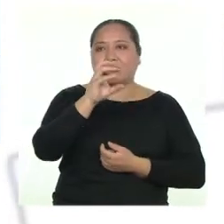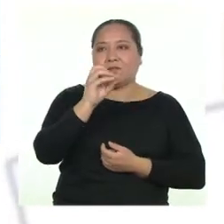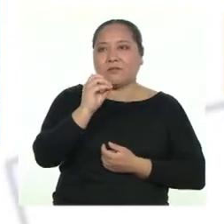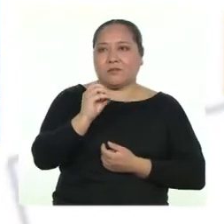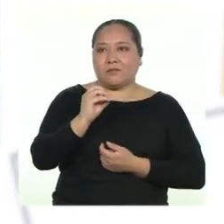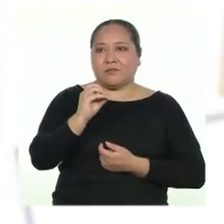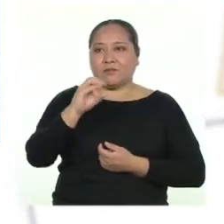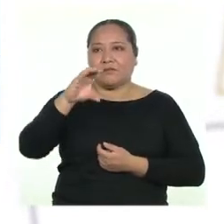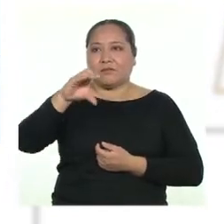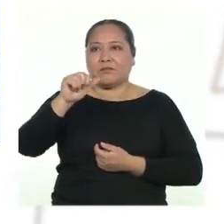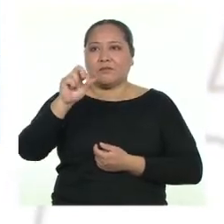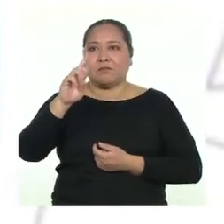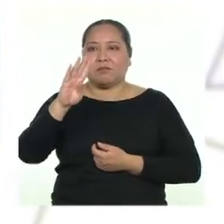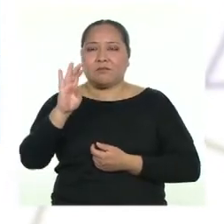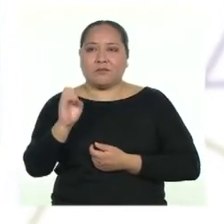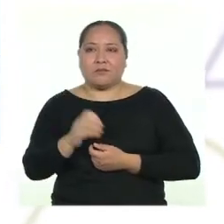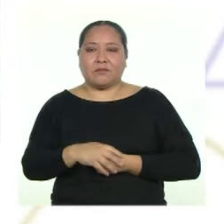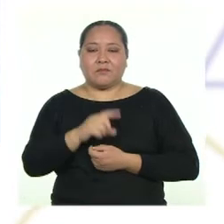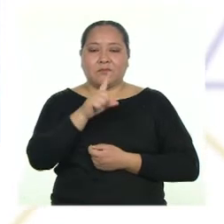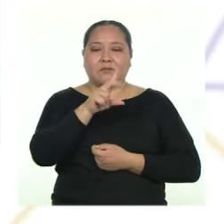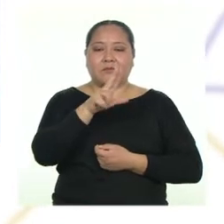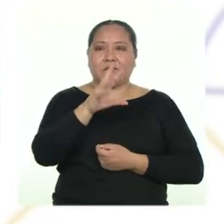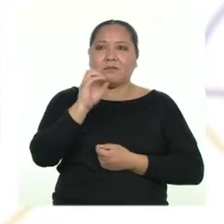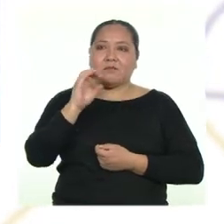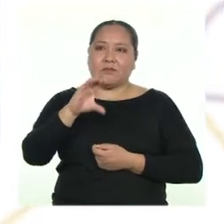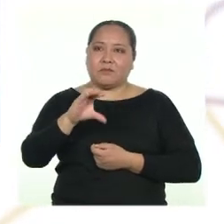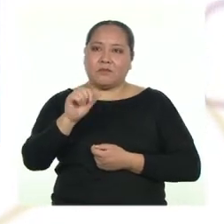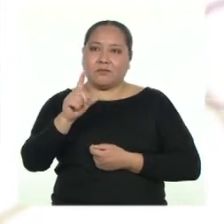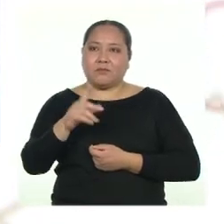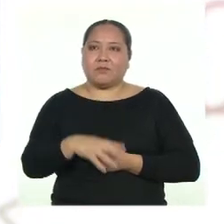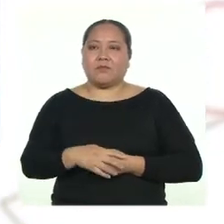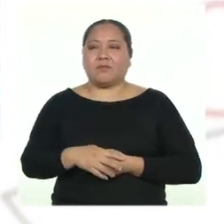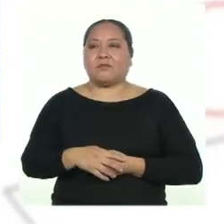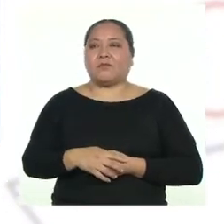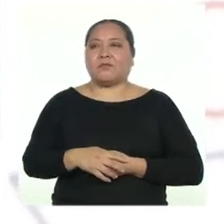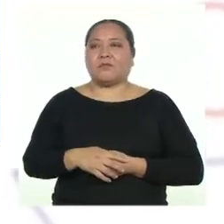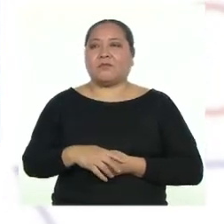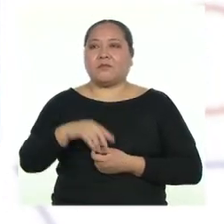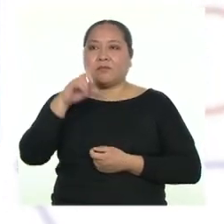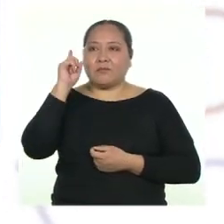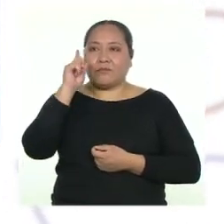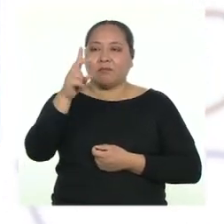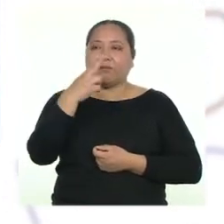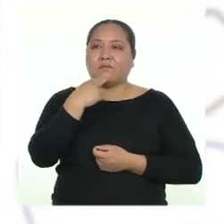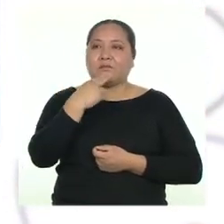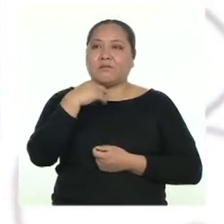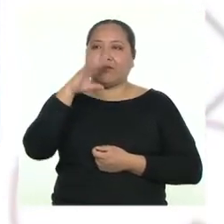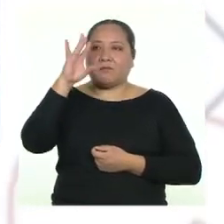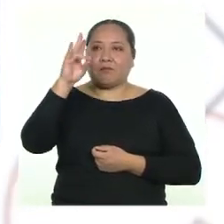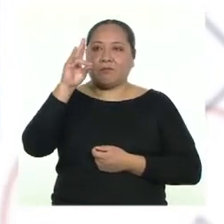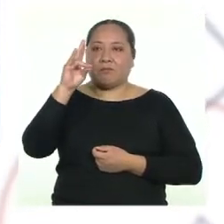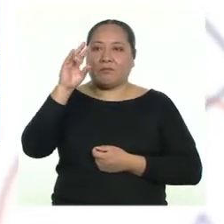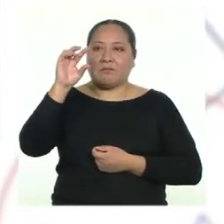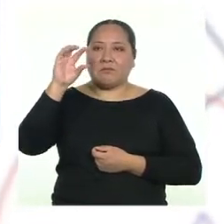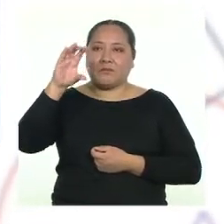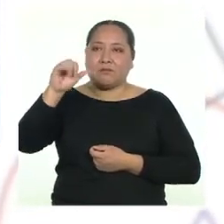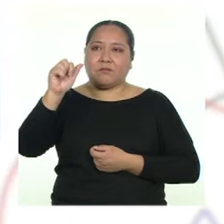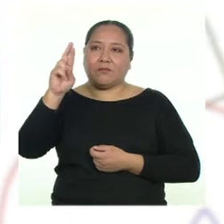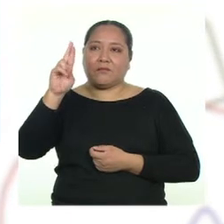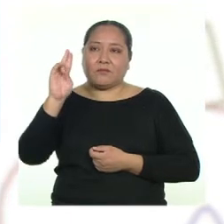y 130 calorías. Una cucharadita de azúcar aporta 7 gramos de carbohidratos y 20